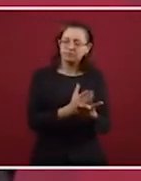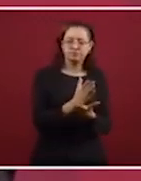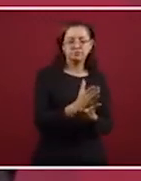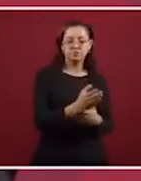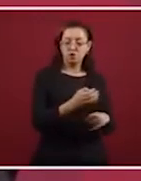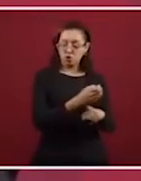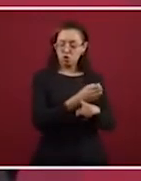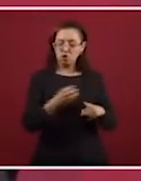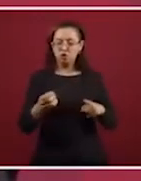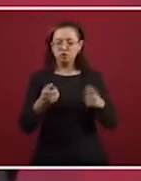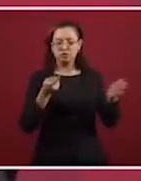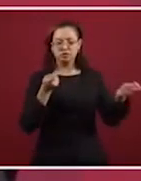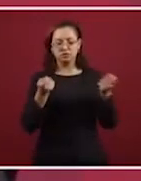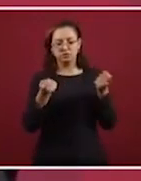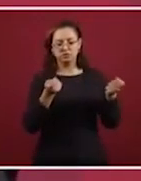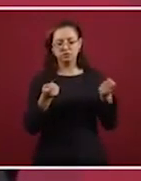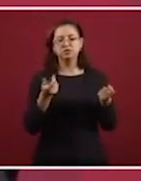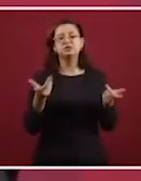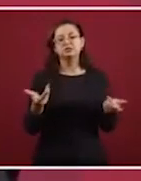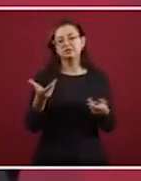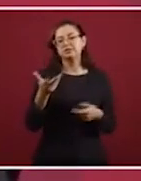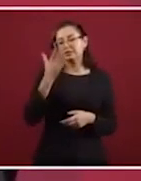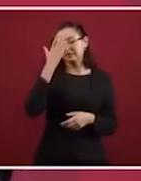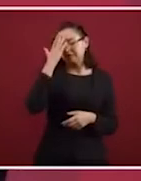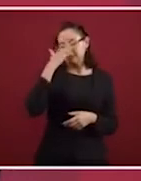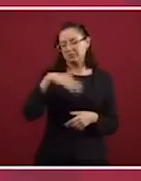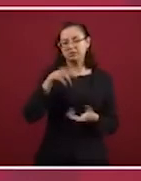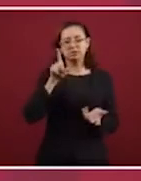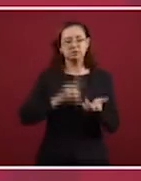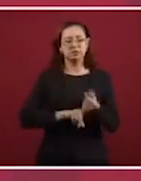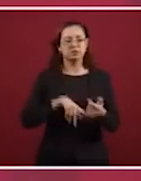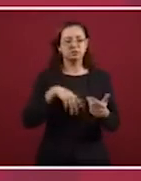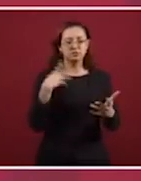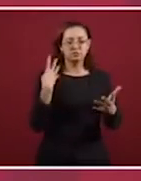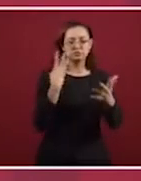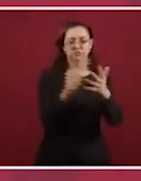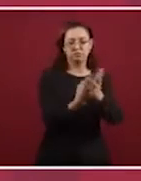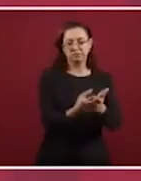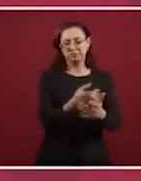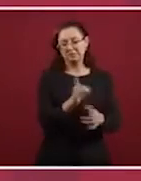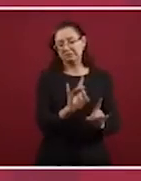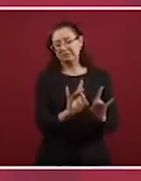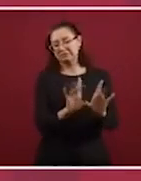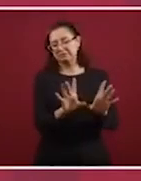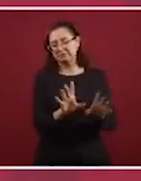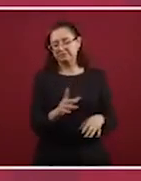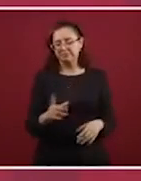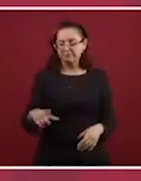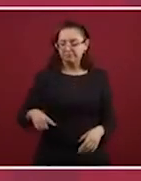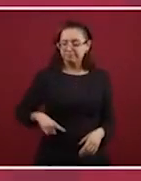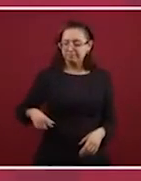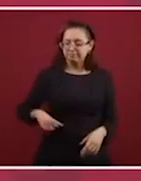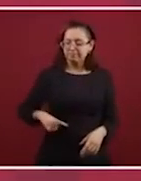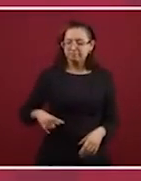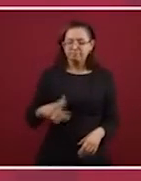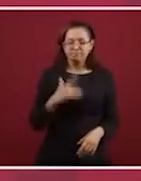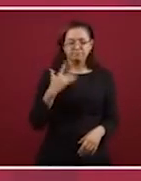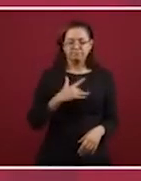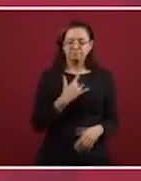porque ya sabemos la situación de los reclusorios y el gobierno del estado tomó esa decisión